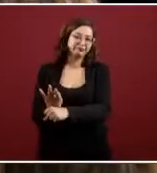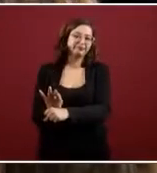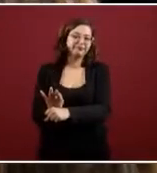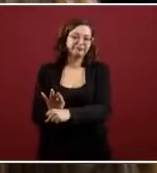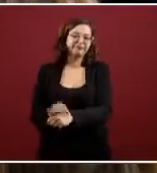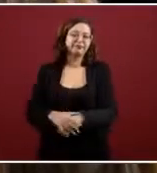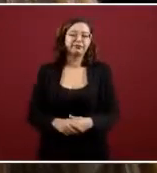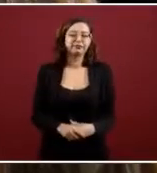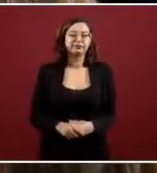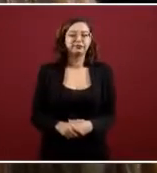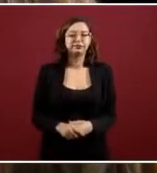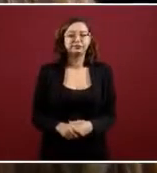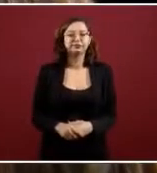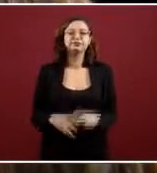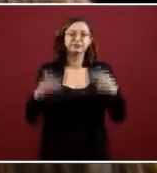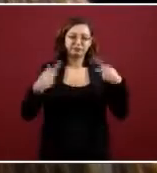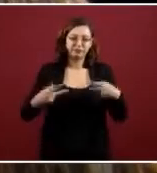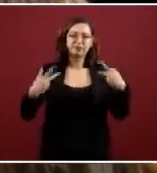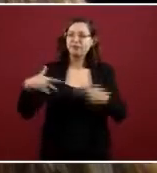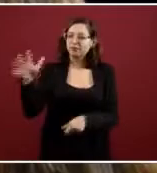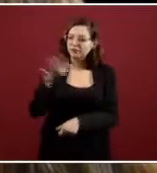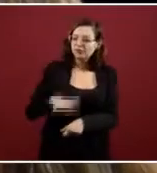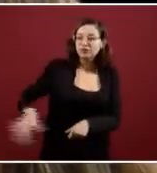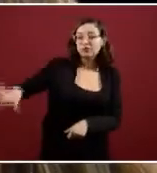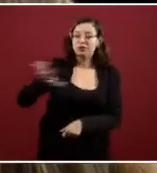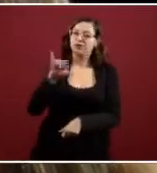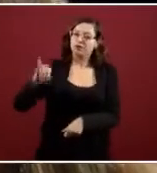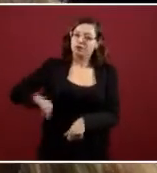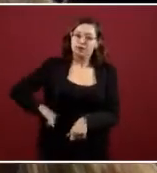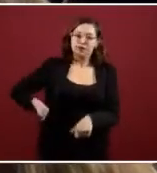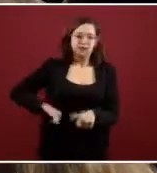es el interés de los ciudadanos.